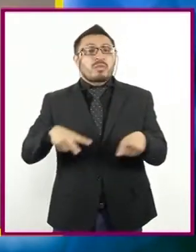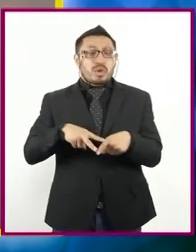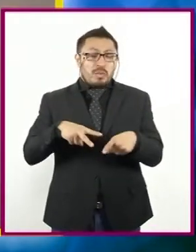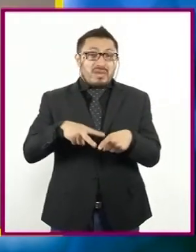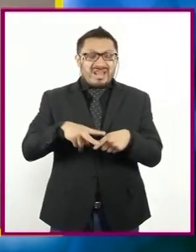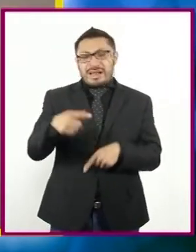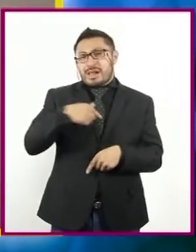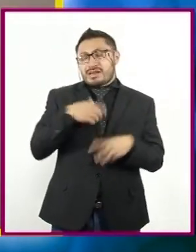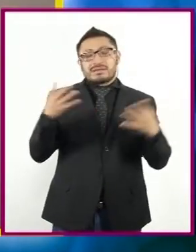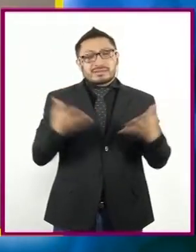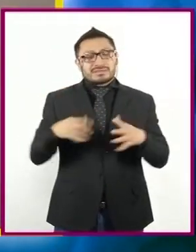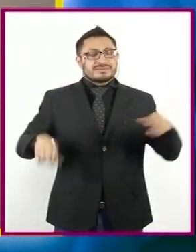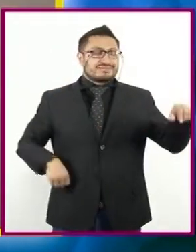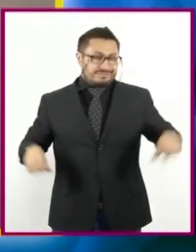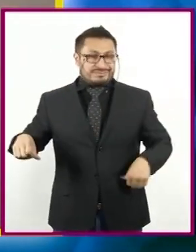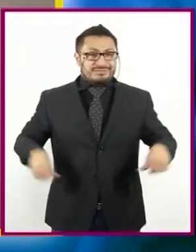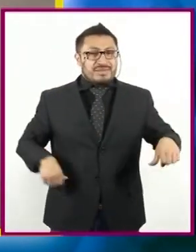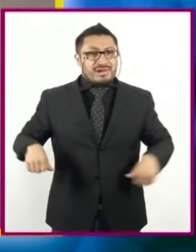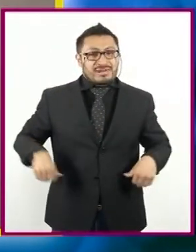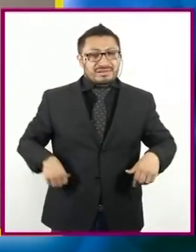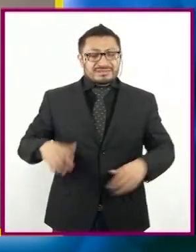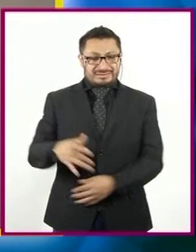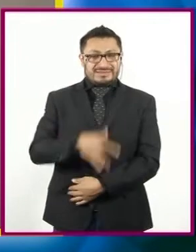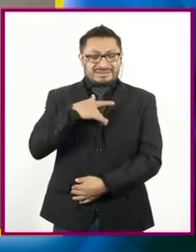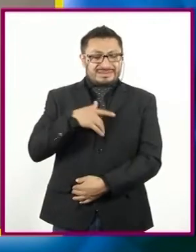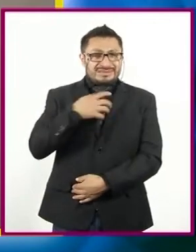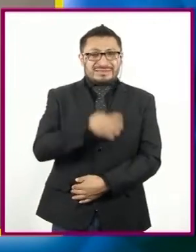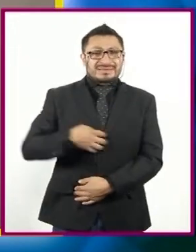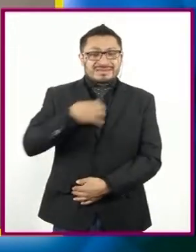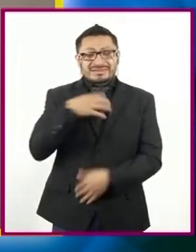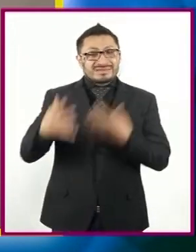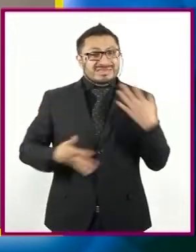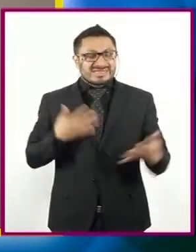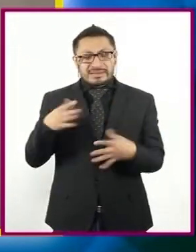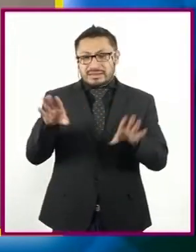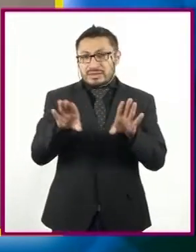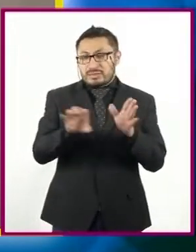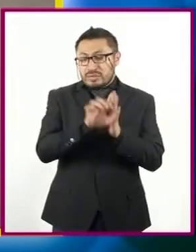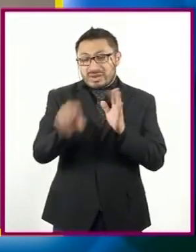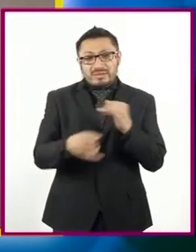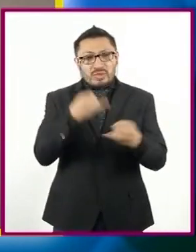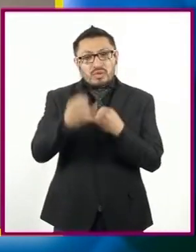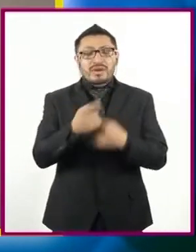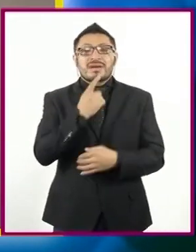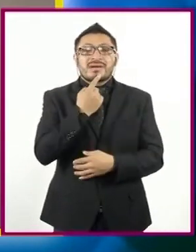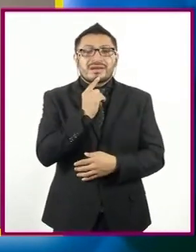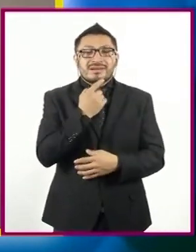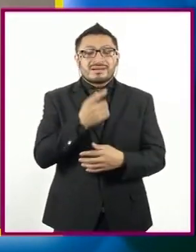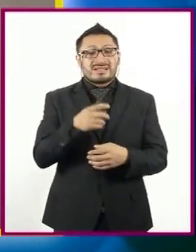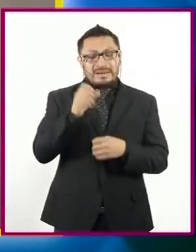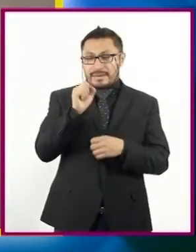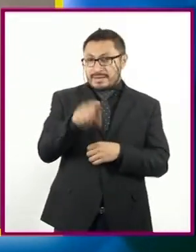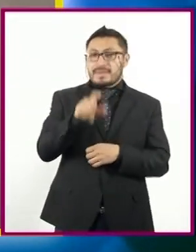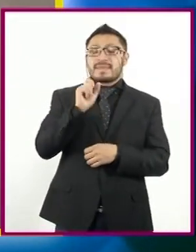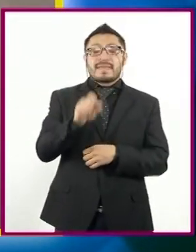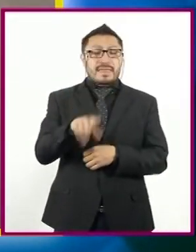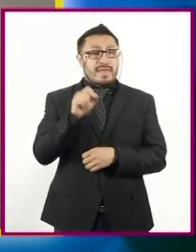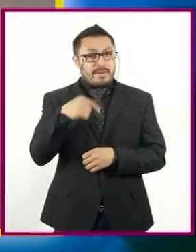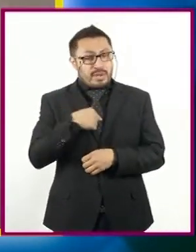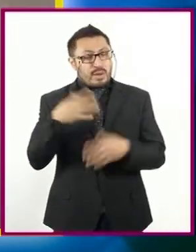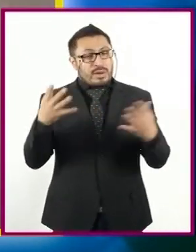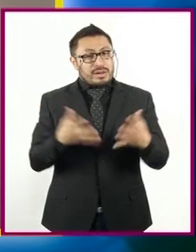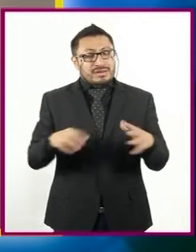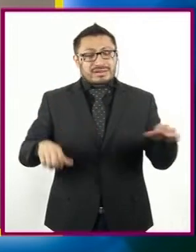He llevado a cabo actividades que me hacen sentir alegre, como jugar con mis muñecas. También he